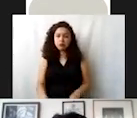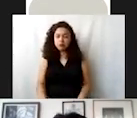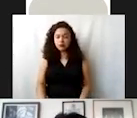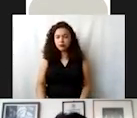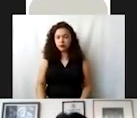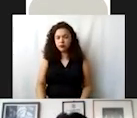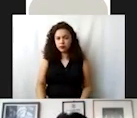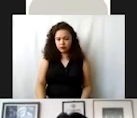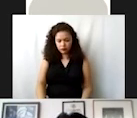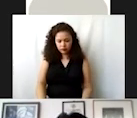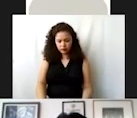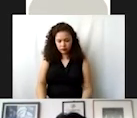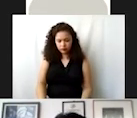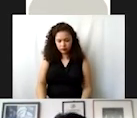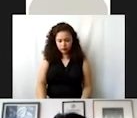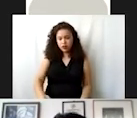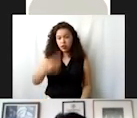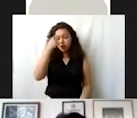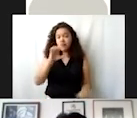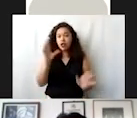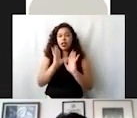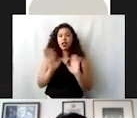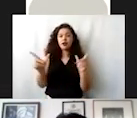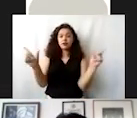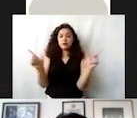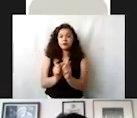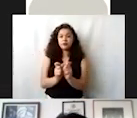Para que entremos a las conclusiones.